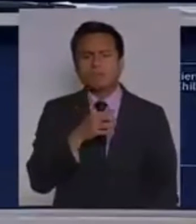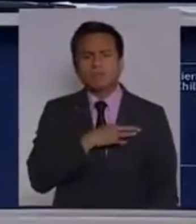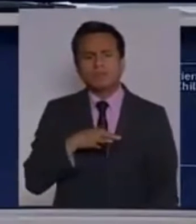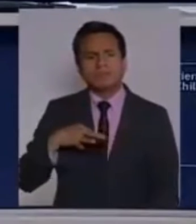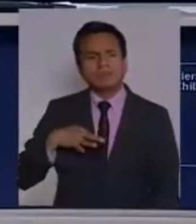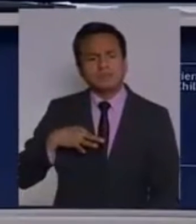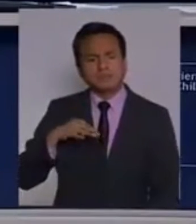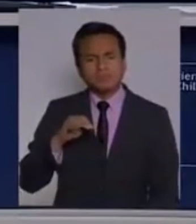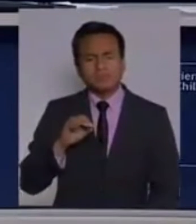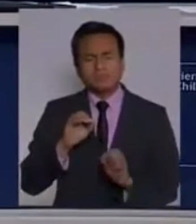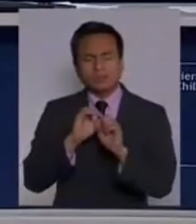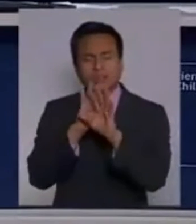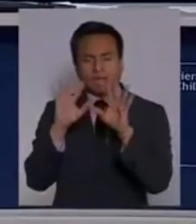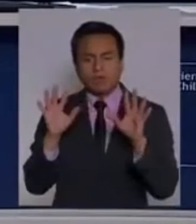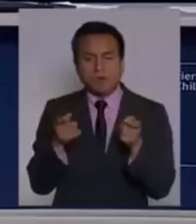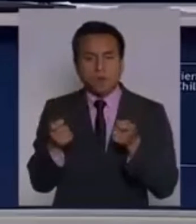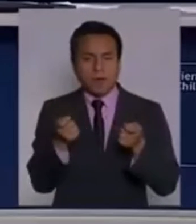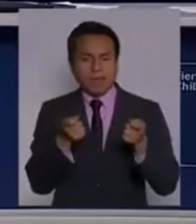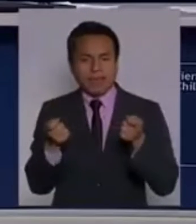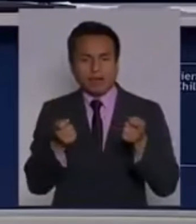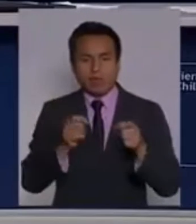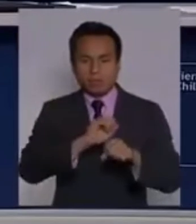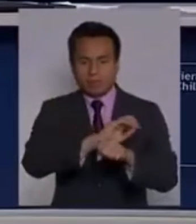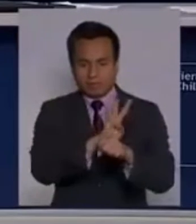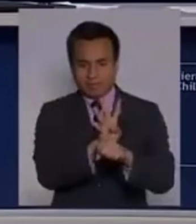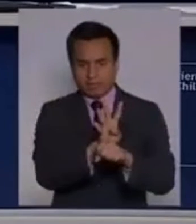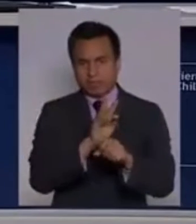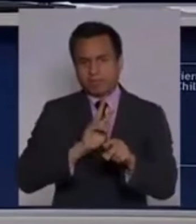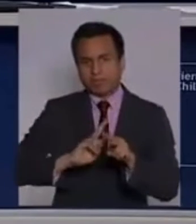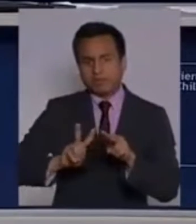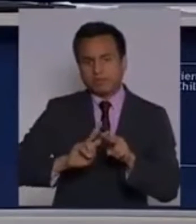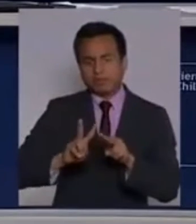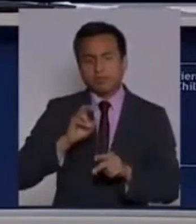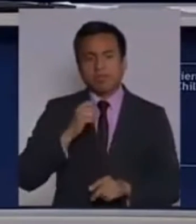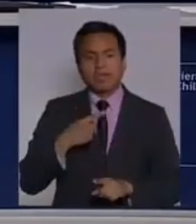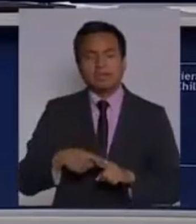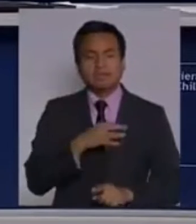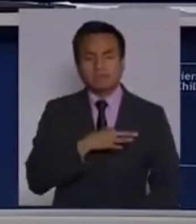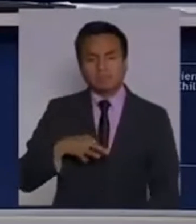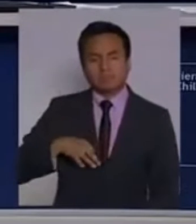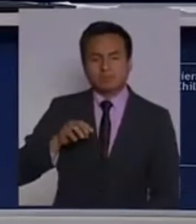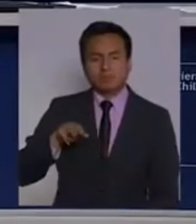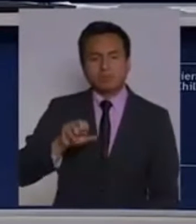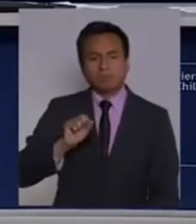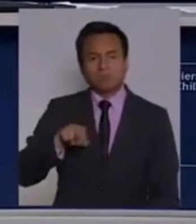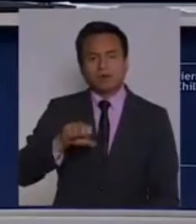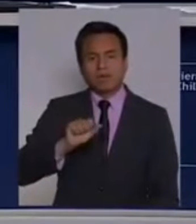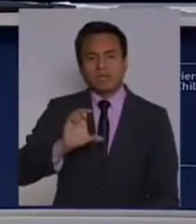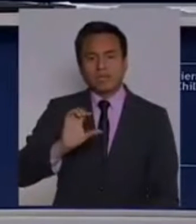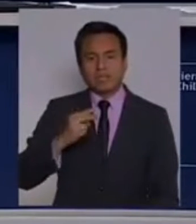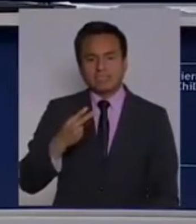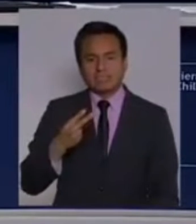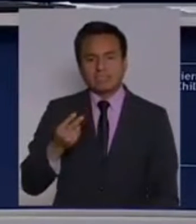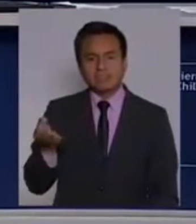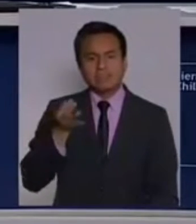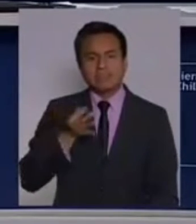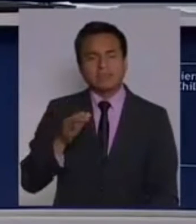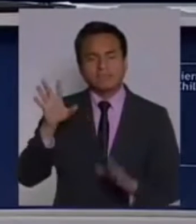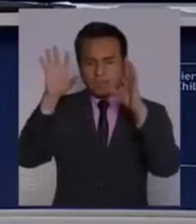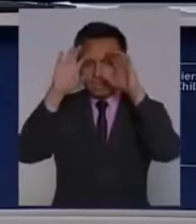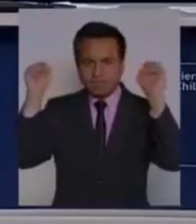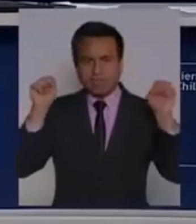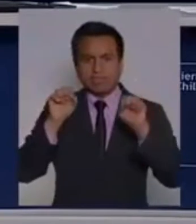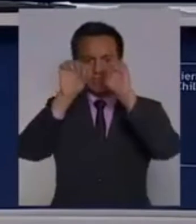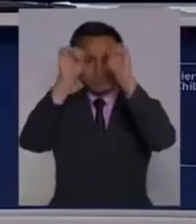ministro claro con respecto al manejo de la pandemia que realizó el ex y lo que dice la fiscalía en que se